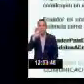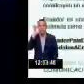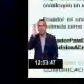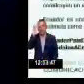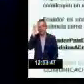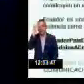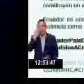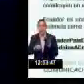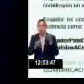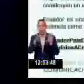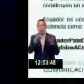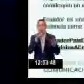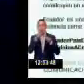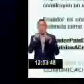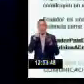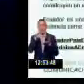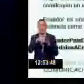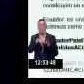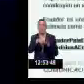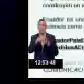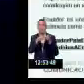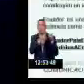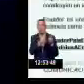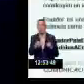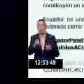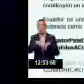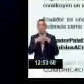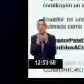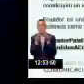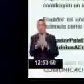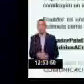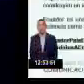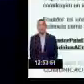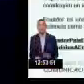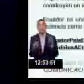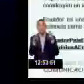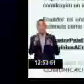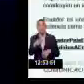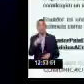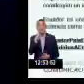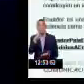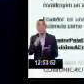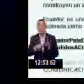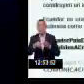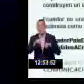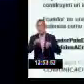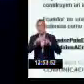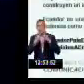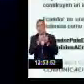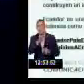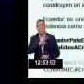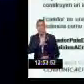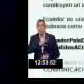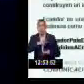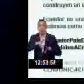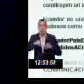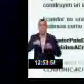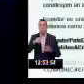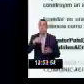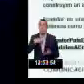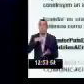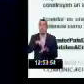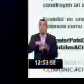el descontrol en la expresión política de organizaciones sociales y añade: estos actos de vandalismo y delincuencia